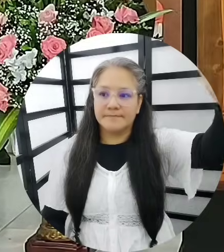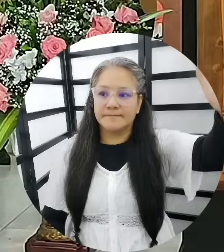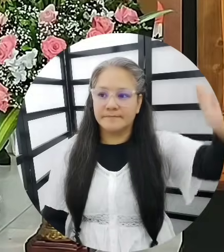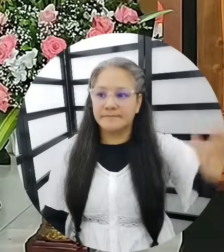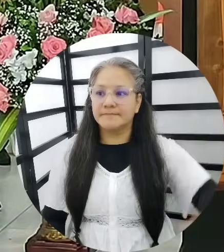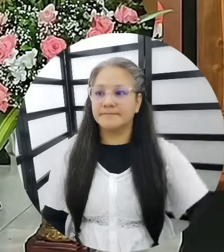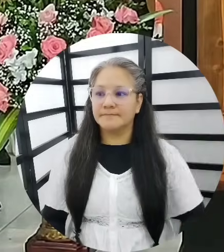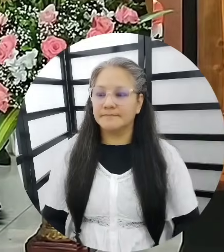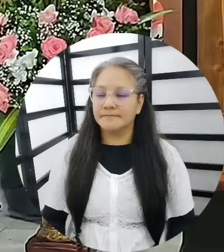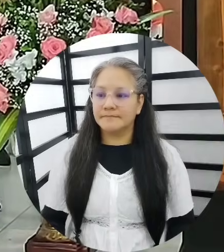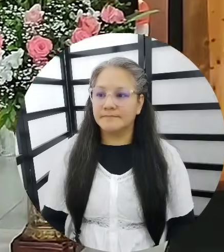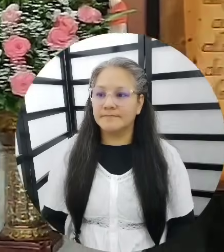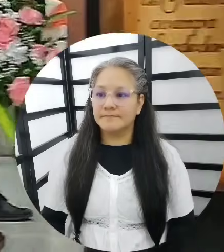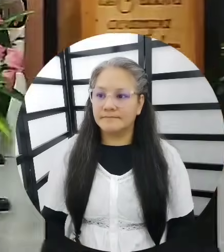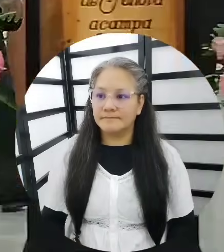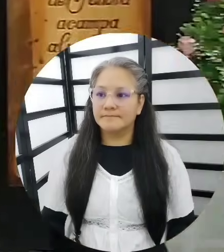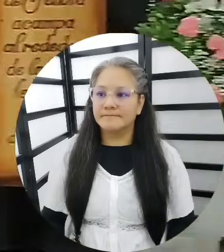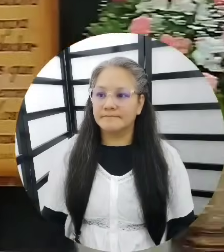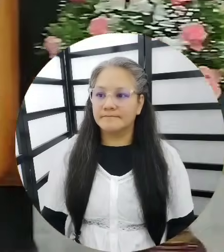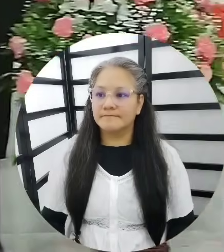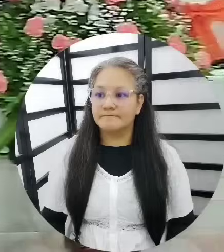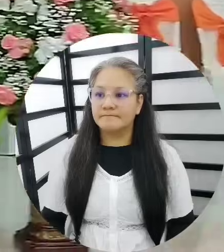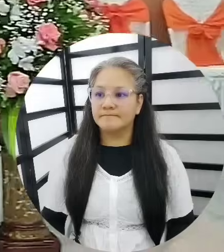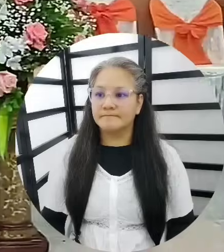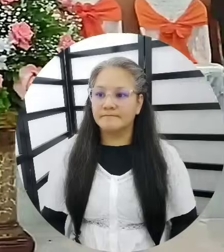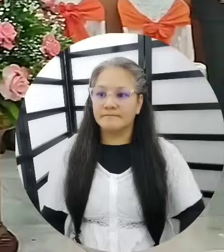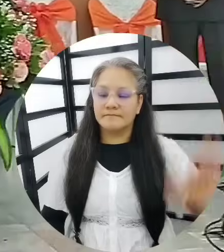sus cosas. ¡Aleluya!